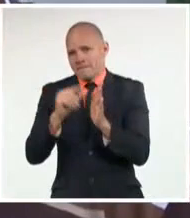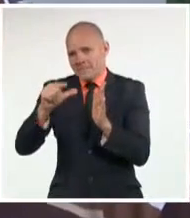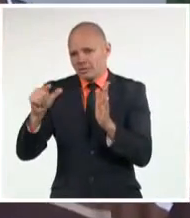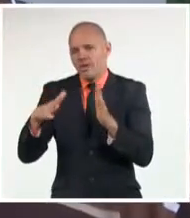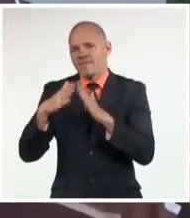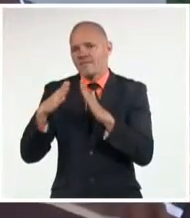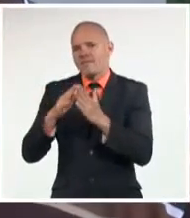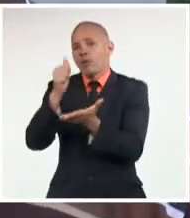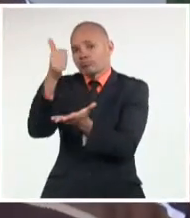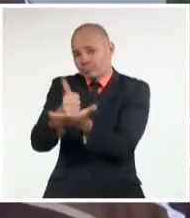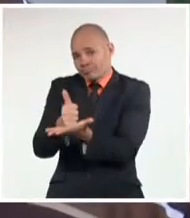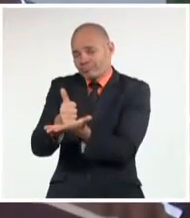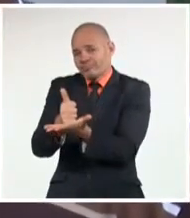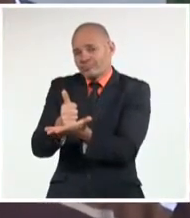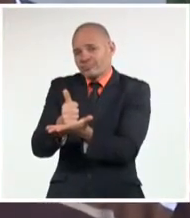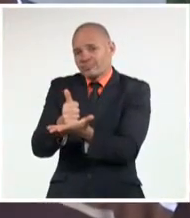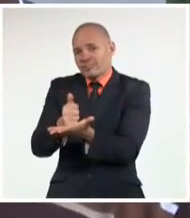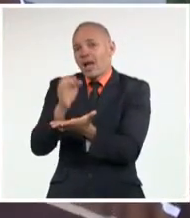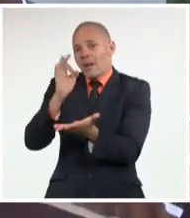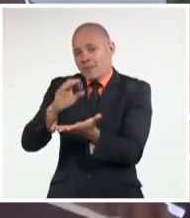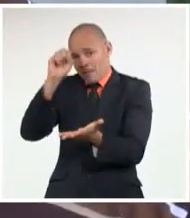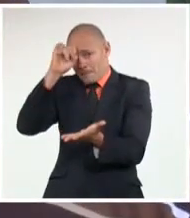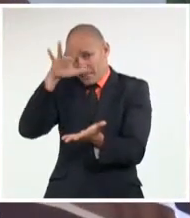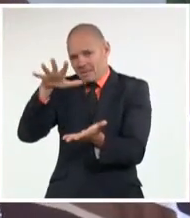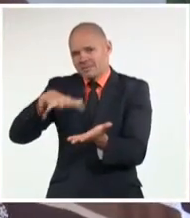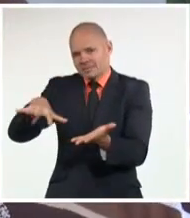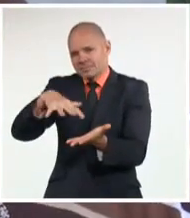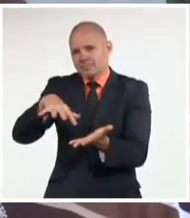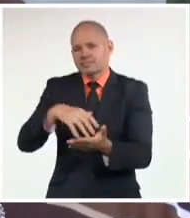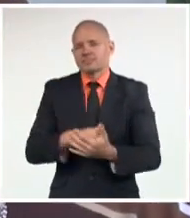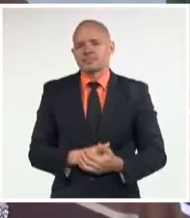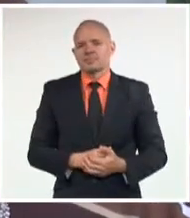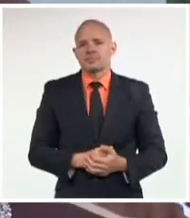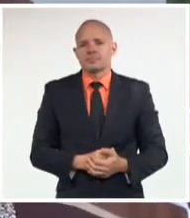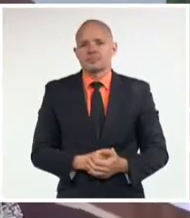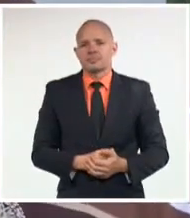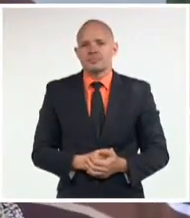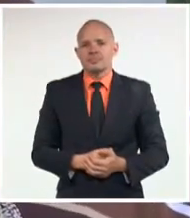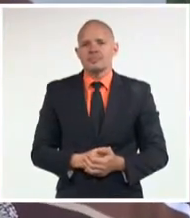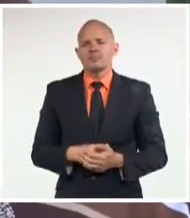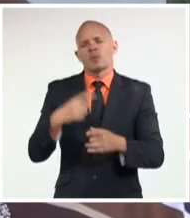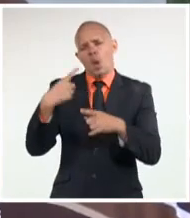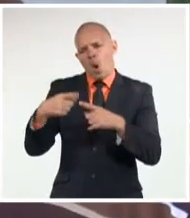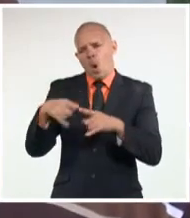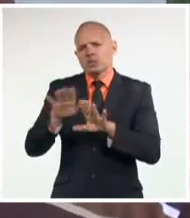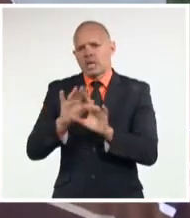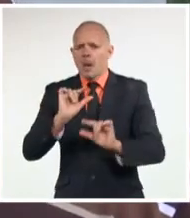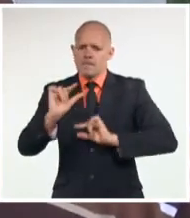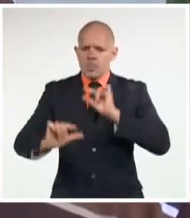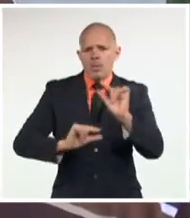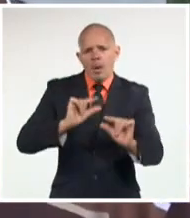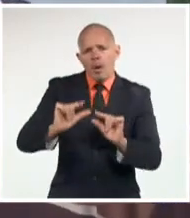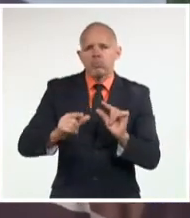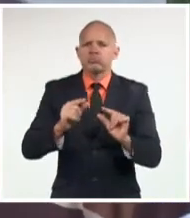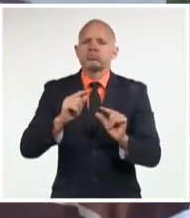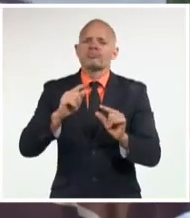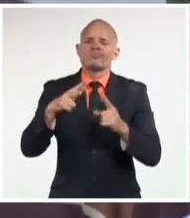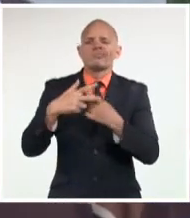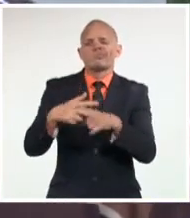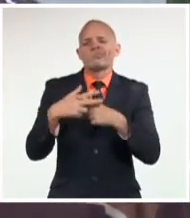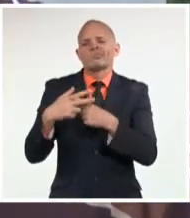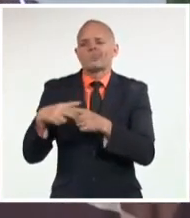casco urbano de las minas de Matambre, que unido a otras acciones que se van a hacer de mejora en las redes